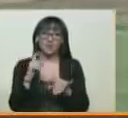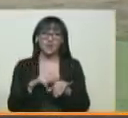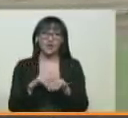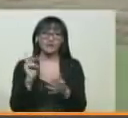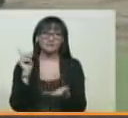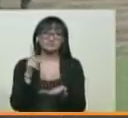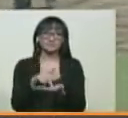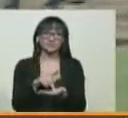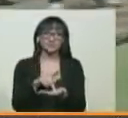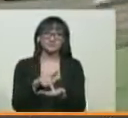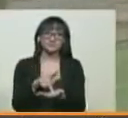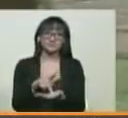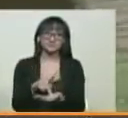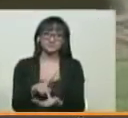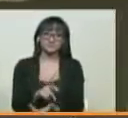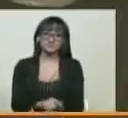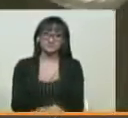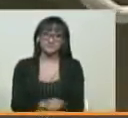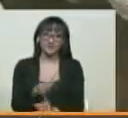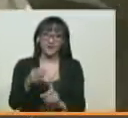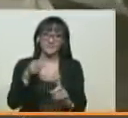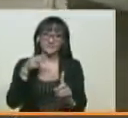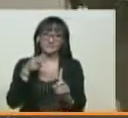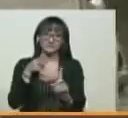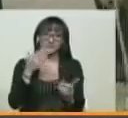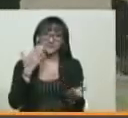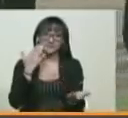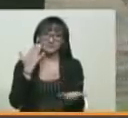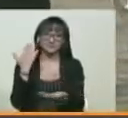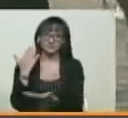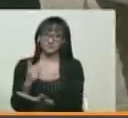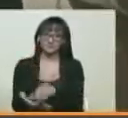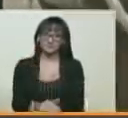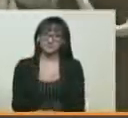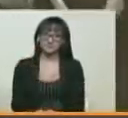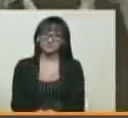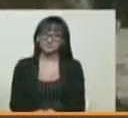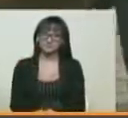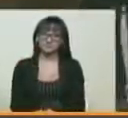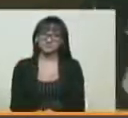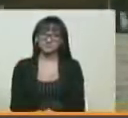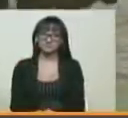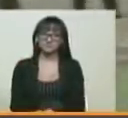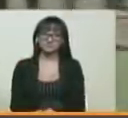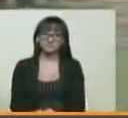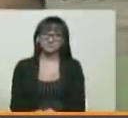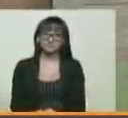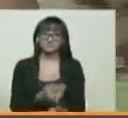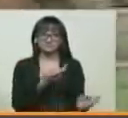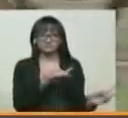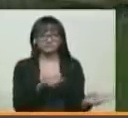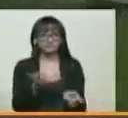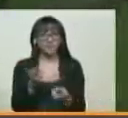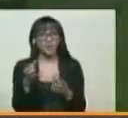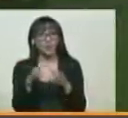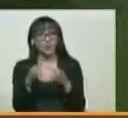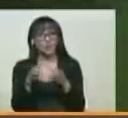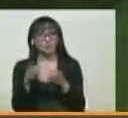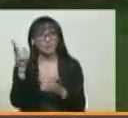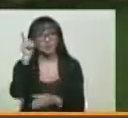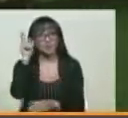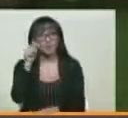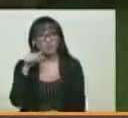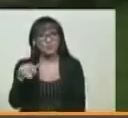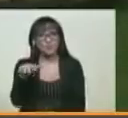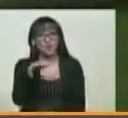pues arriba a la capital de Amazonas. Ahí estamos viendo cómo es recibido por un grupo del